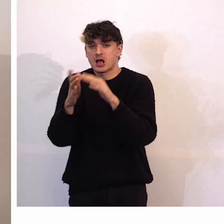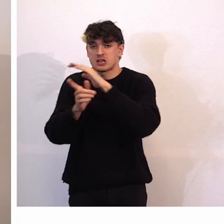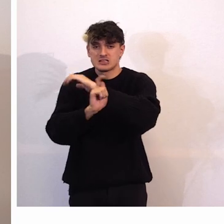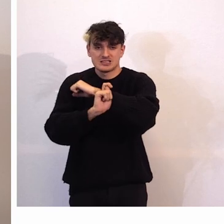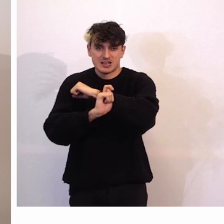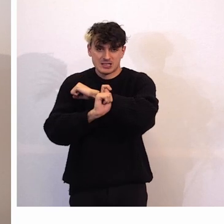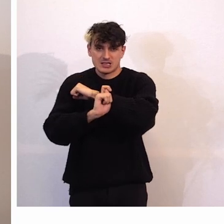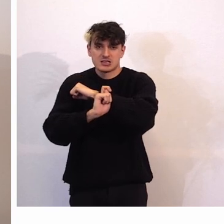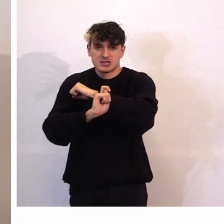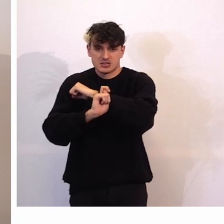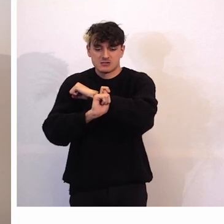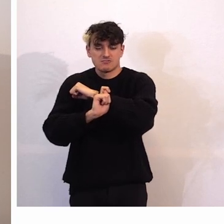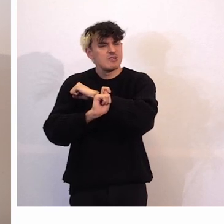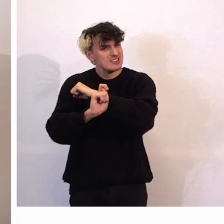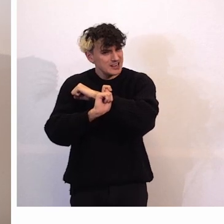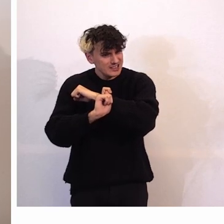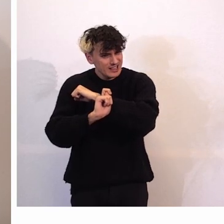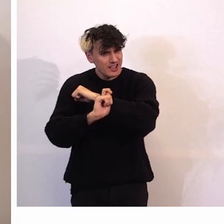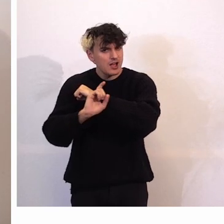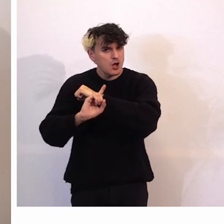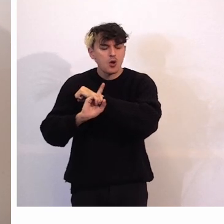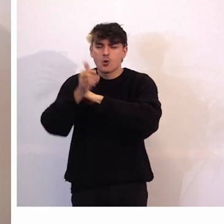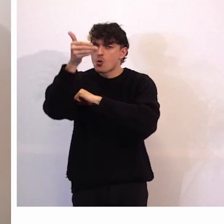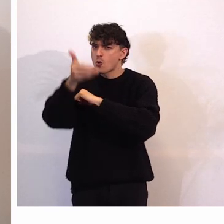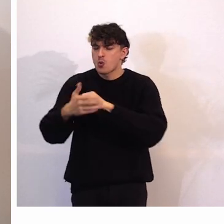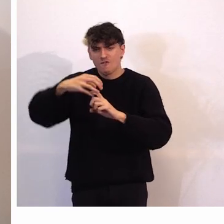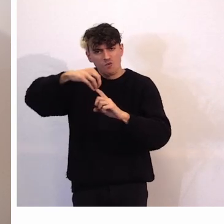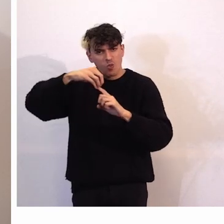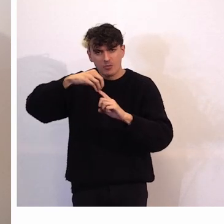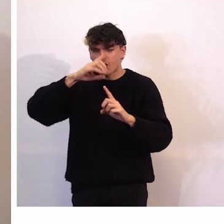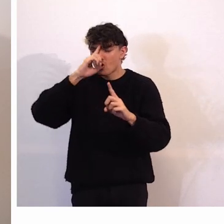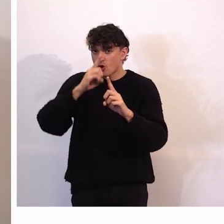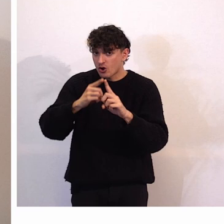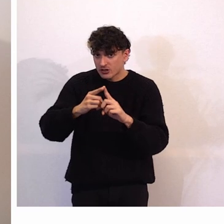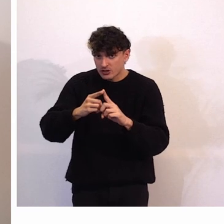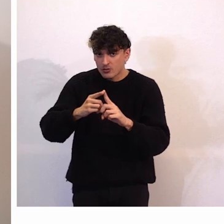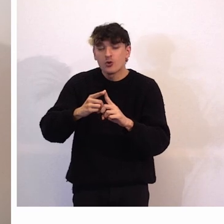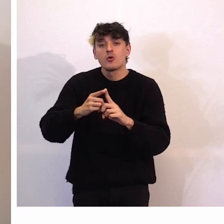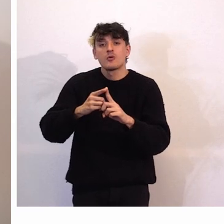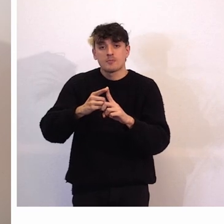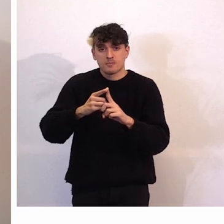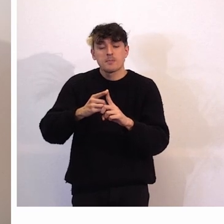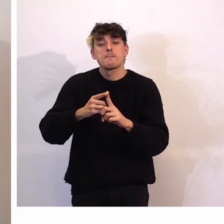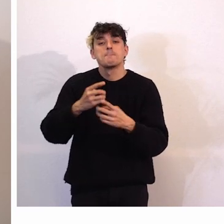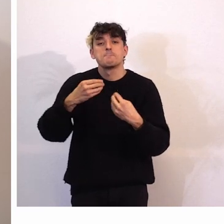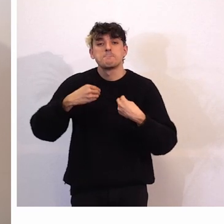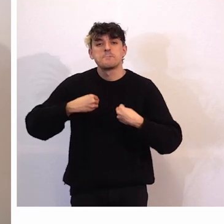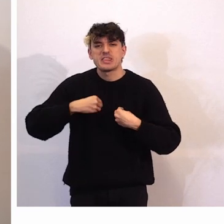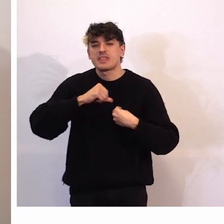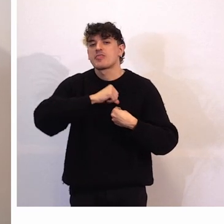estrategia que va a ser fundamental para garantizar el derecho a la vida